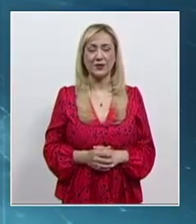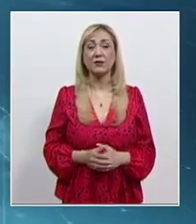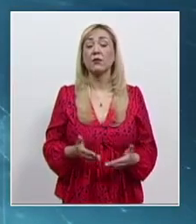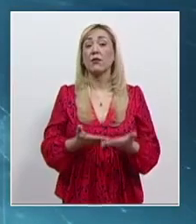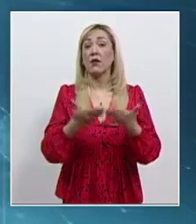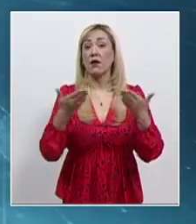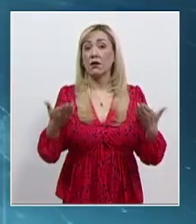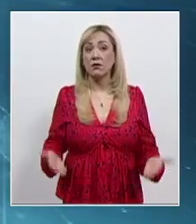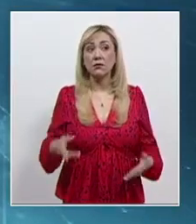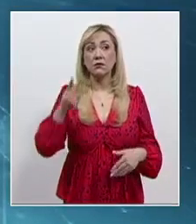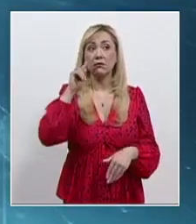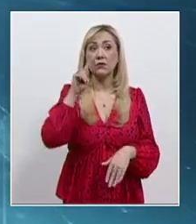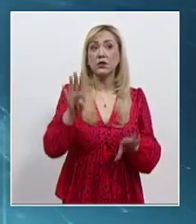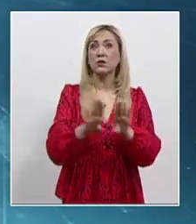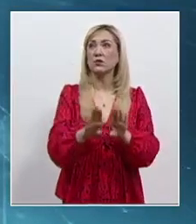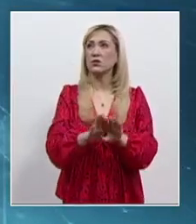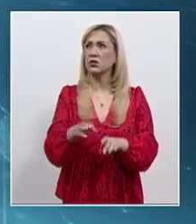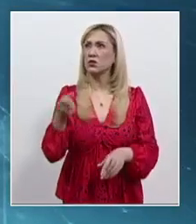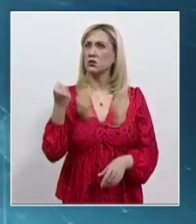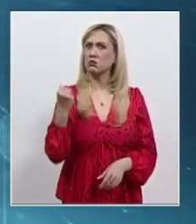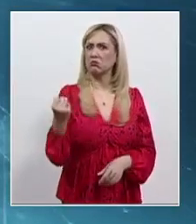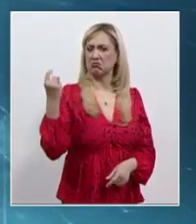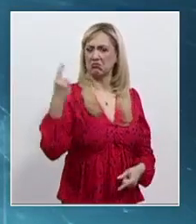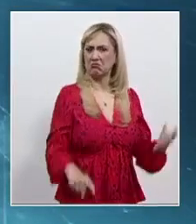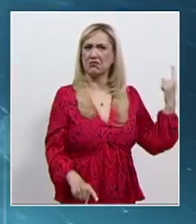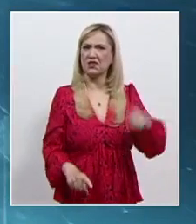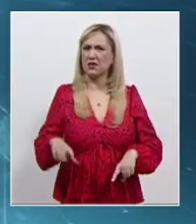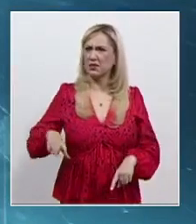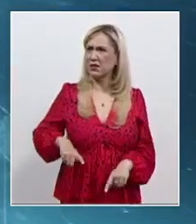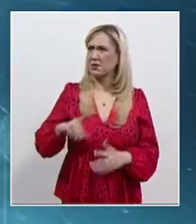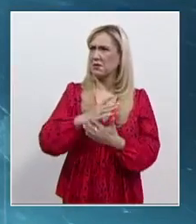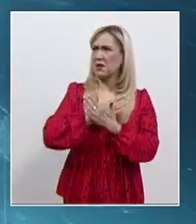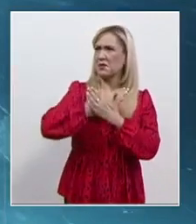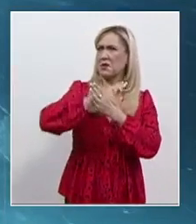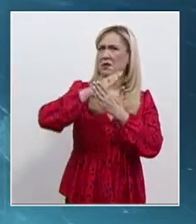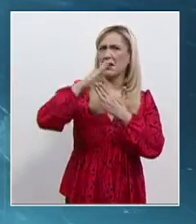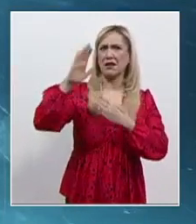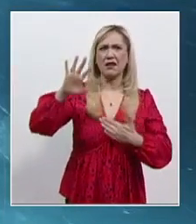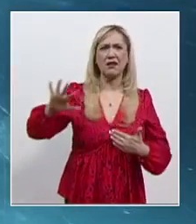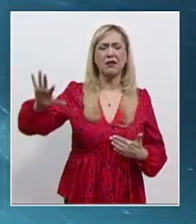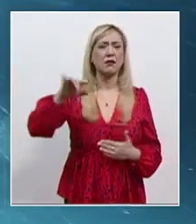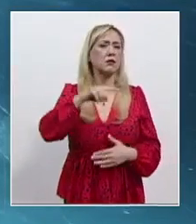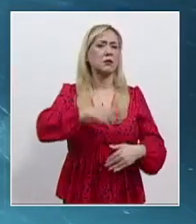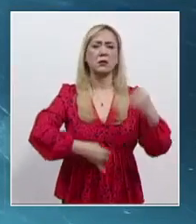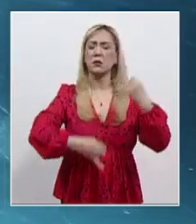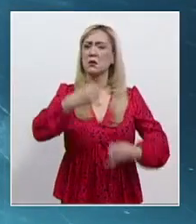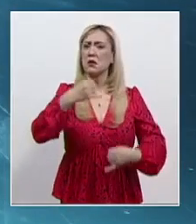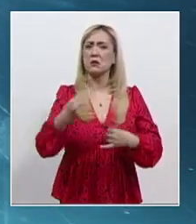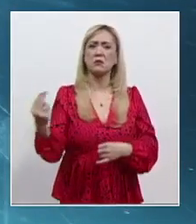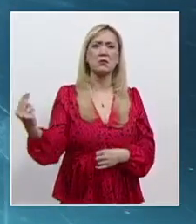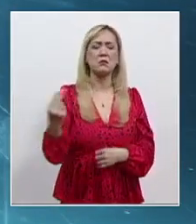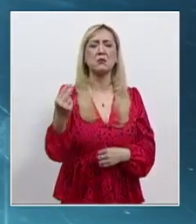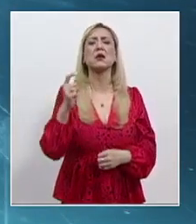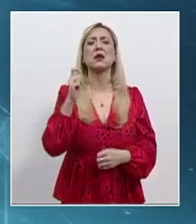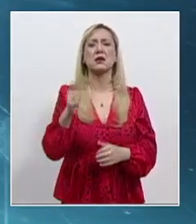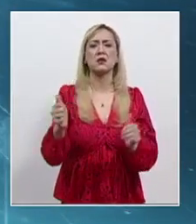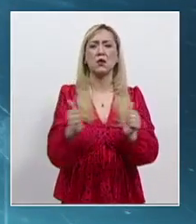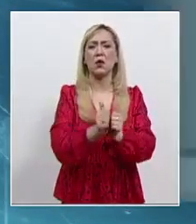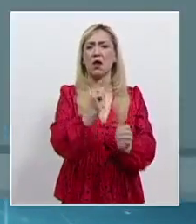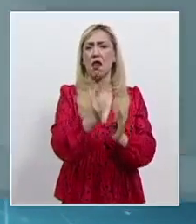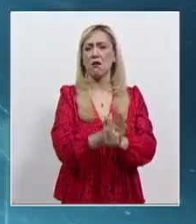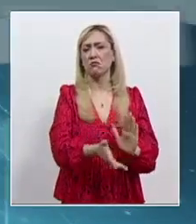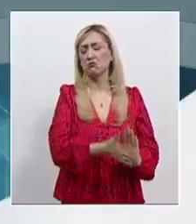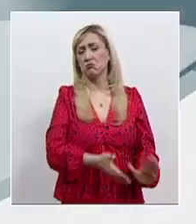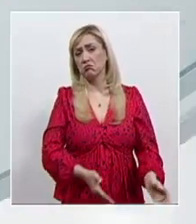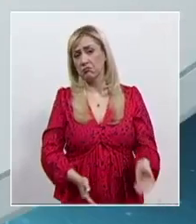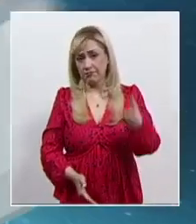Ante el avance del autoritarismo, es indispensable que los jueces sustenten sus resoluciones en sólidos fundamentos jurídicos.